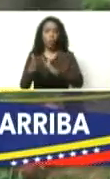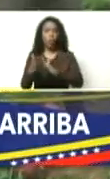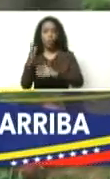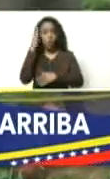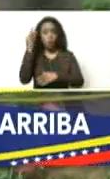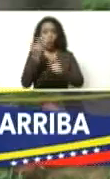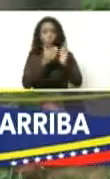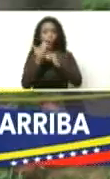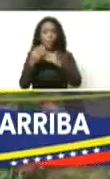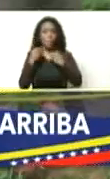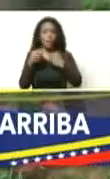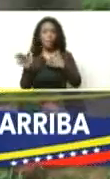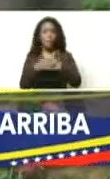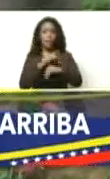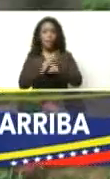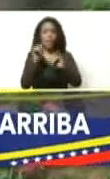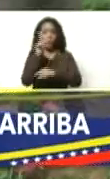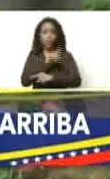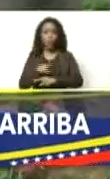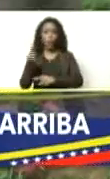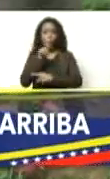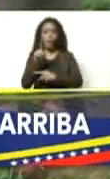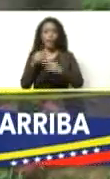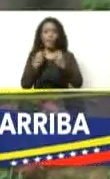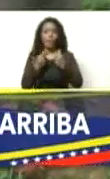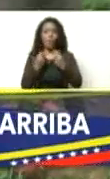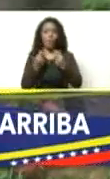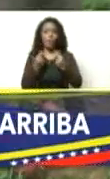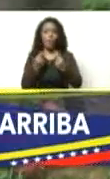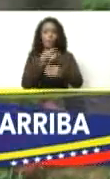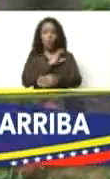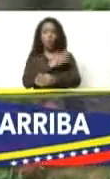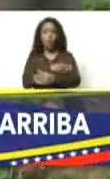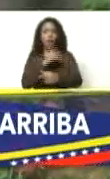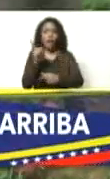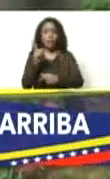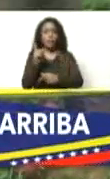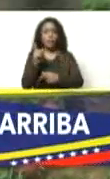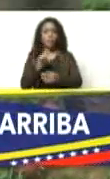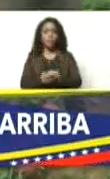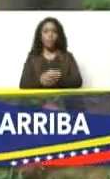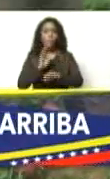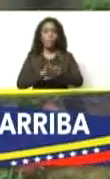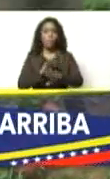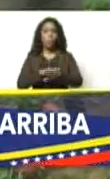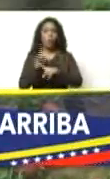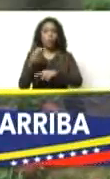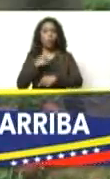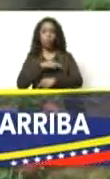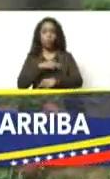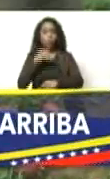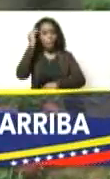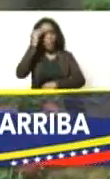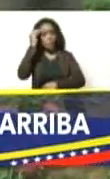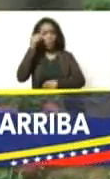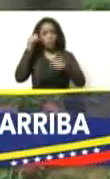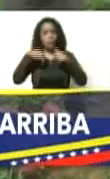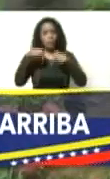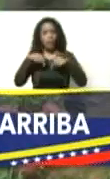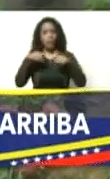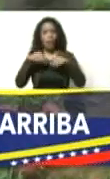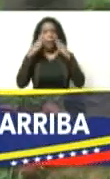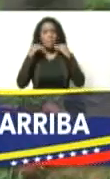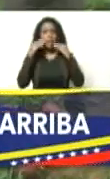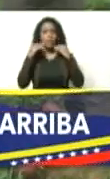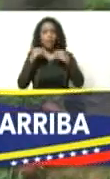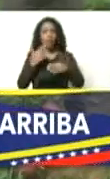comunales y las comunas para cerrar ese circuito económico y fortalecerlo, apalancarlo. Por eso nosotros consideramos que desde estas